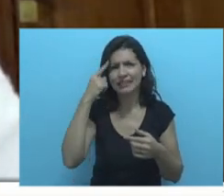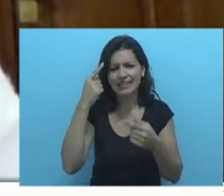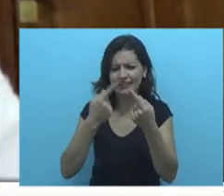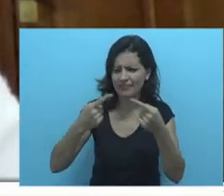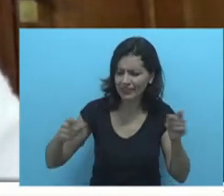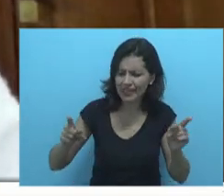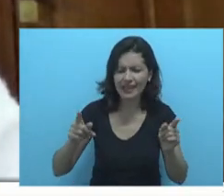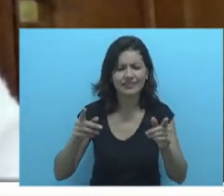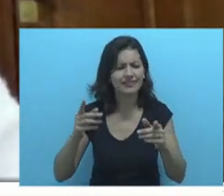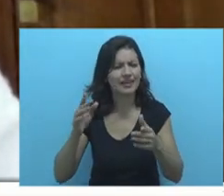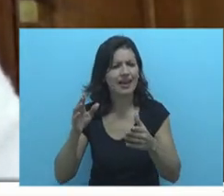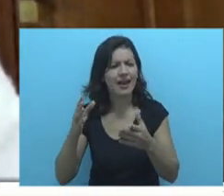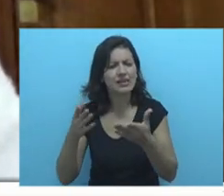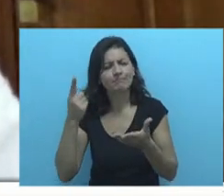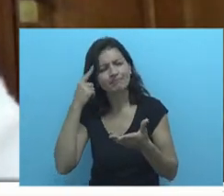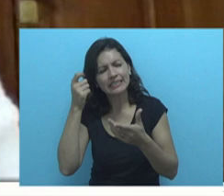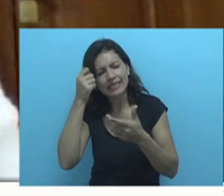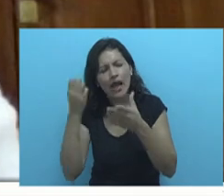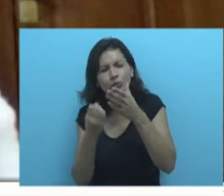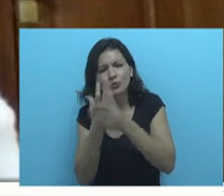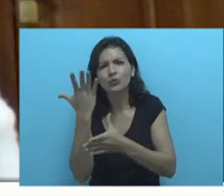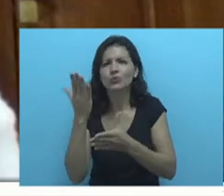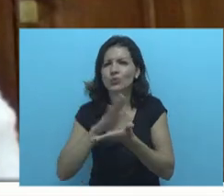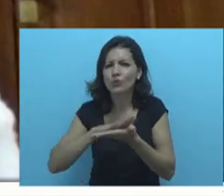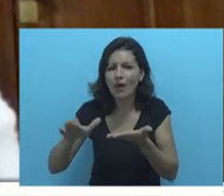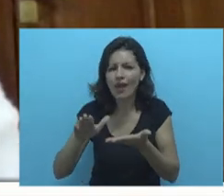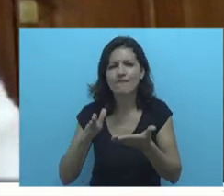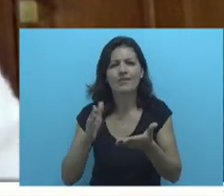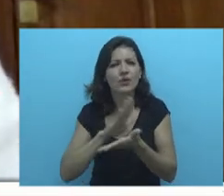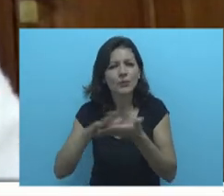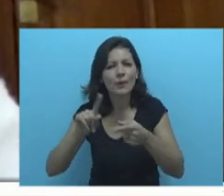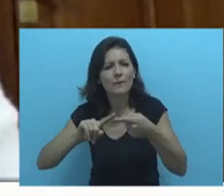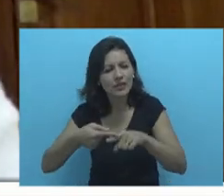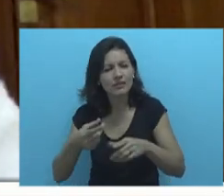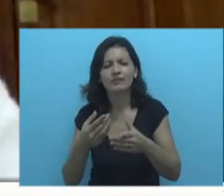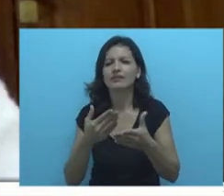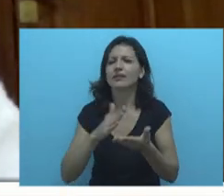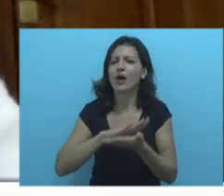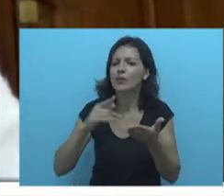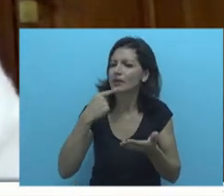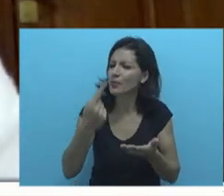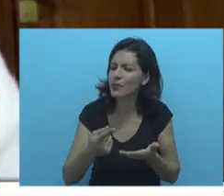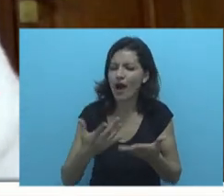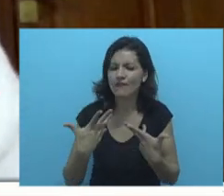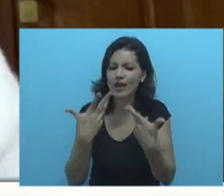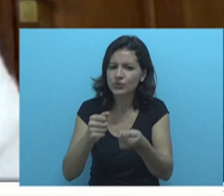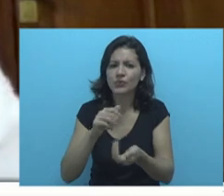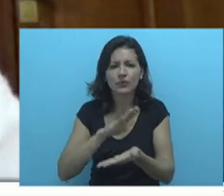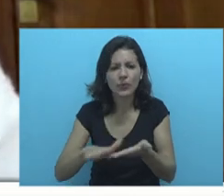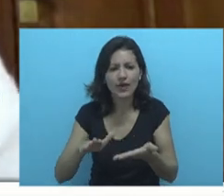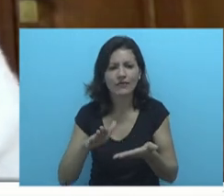los manuales, que pensemos en nuevas formas de hacer política, que pensemos en nuevas respuestas para la sociedad, que había algo que ya estaba agotado y que